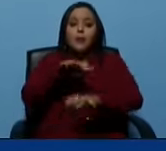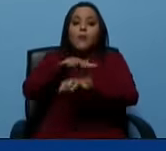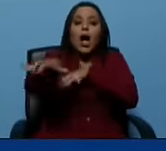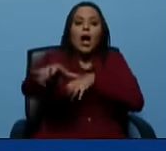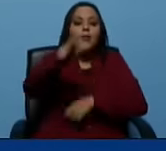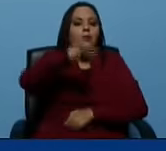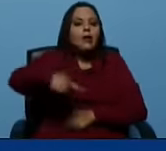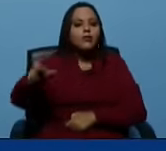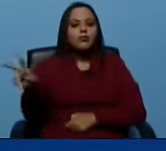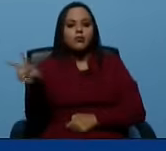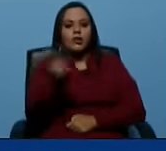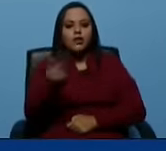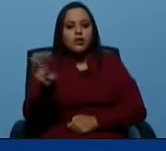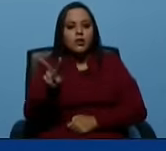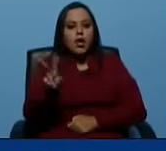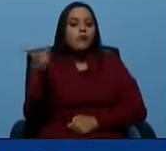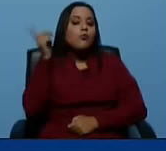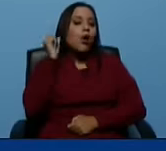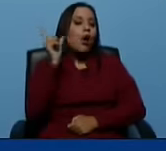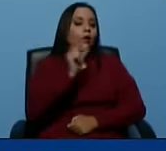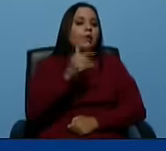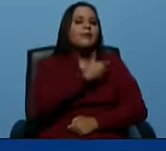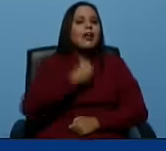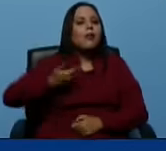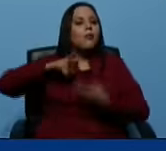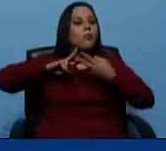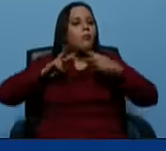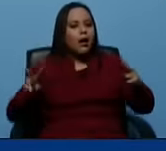los venezolanos y las venezolanas queremos paz.